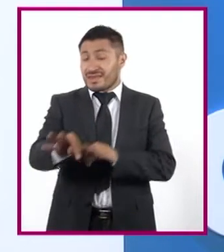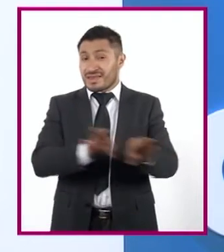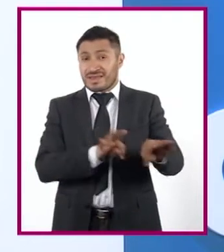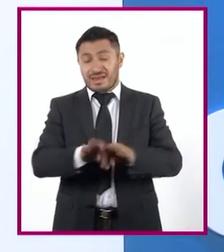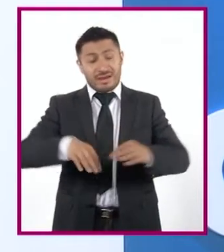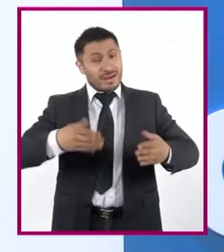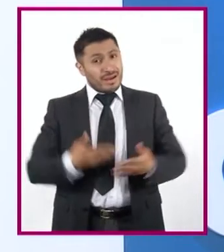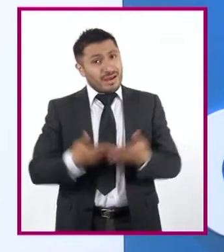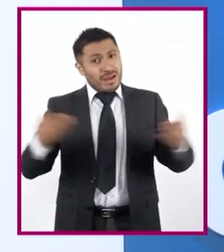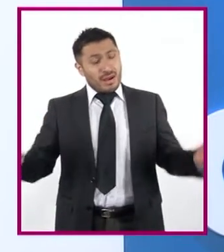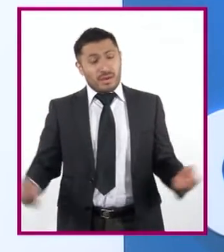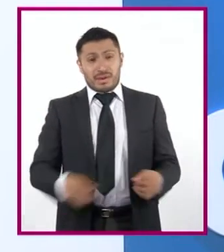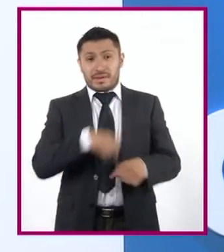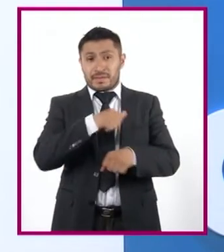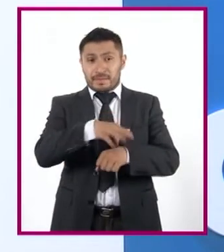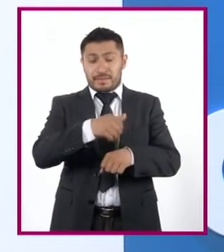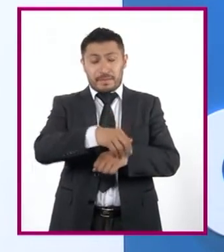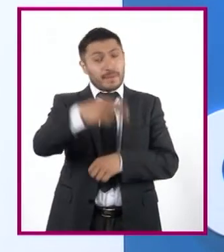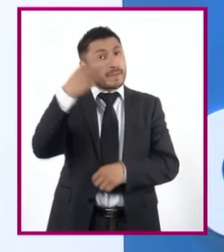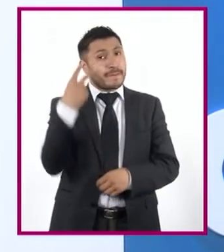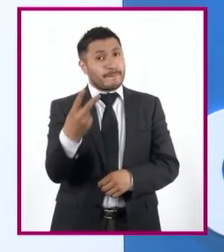Trabajemos ahora con la situación 2.